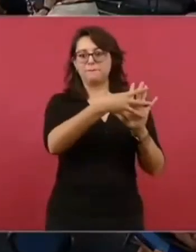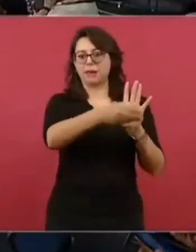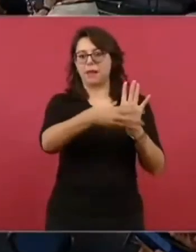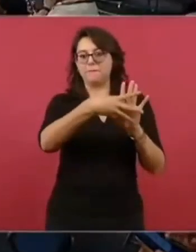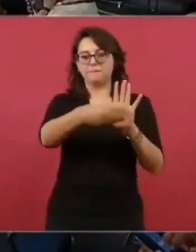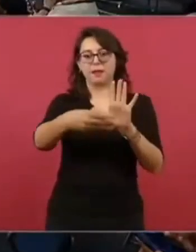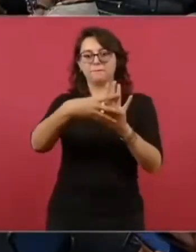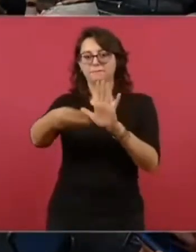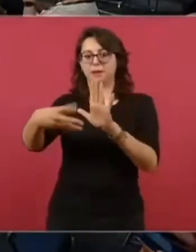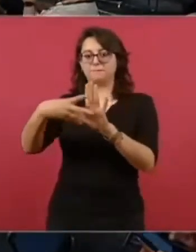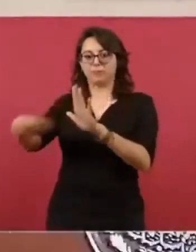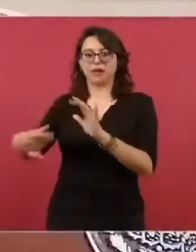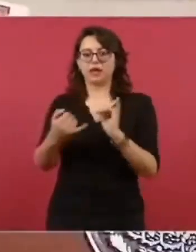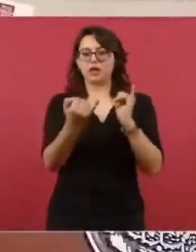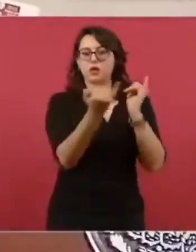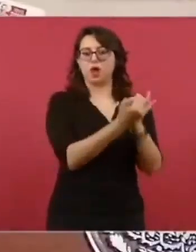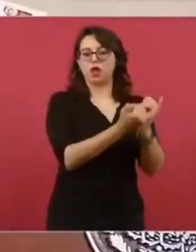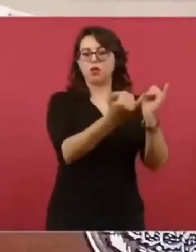y